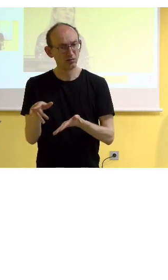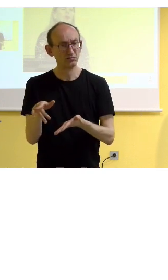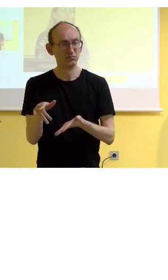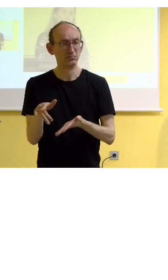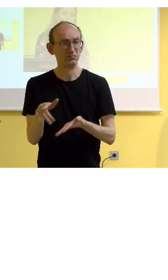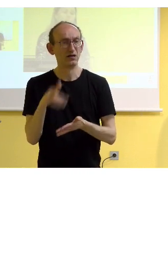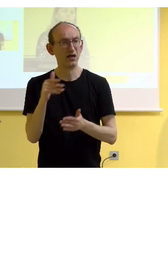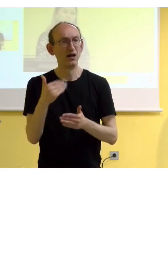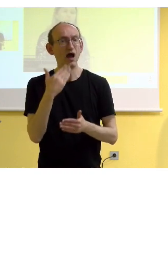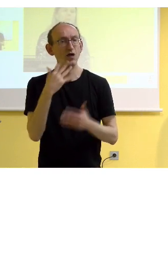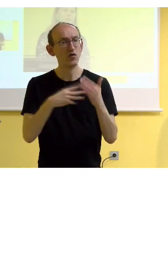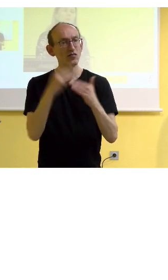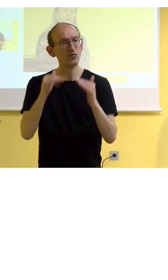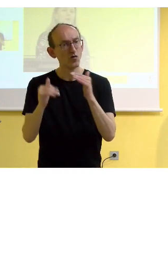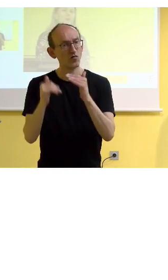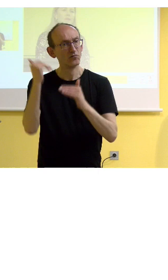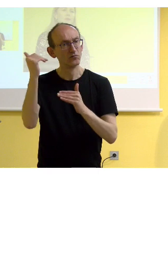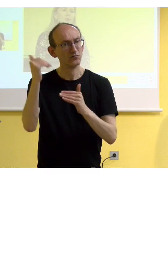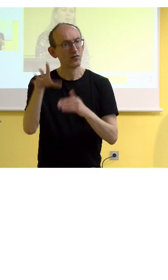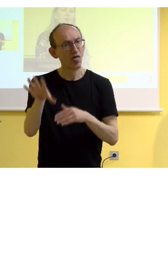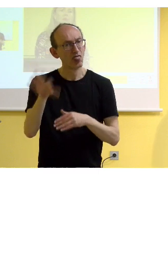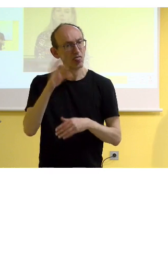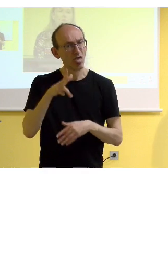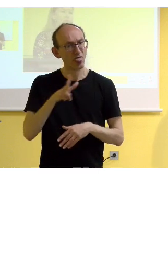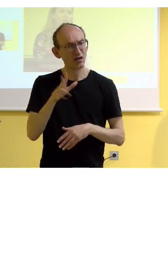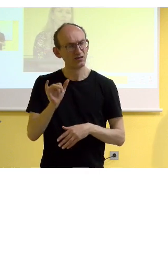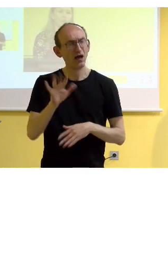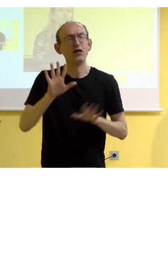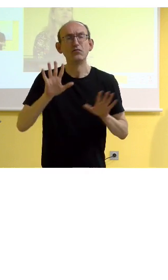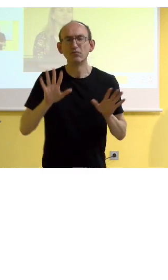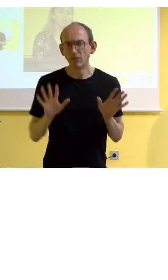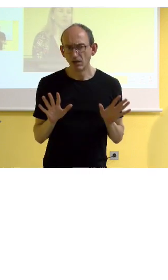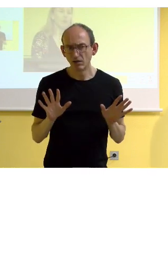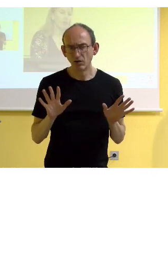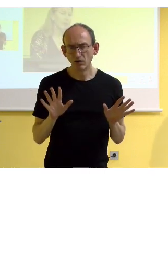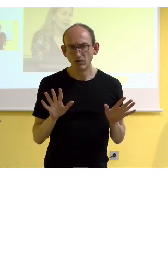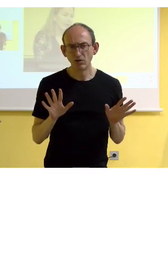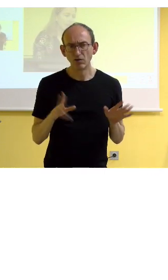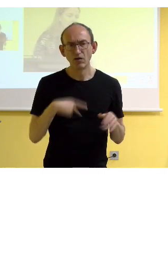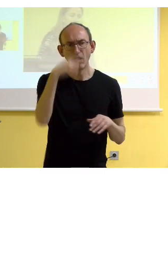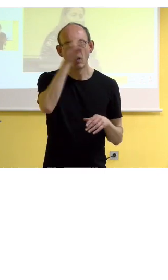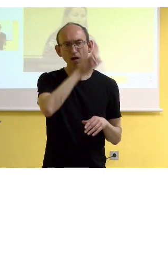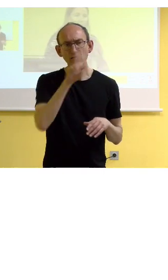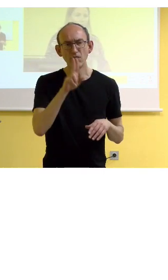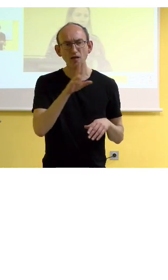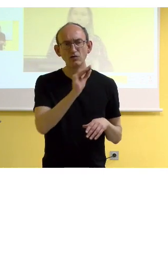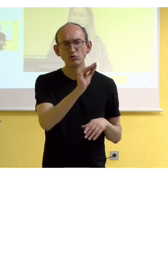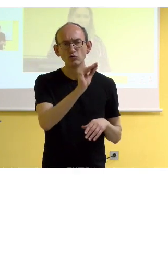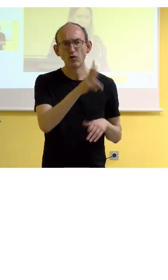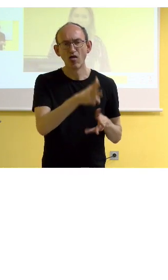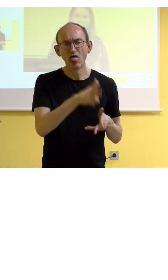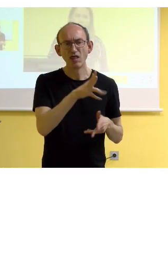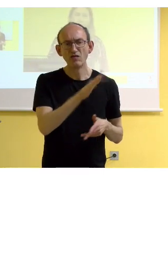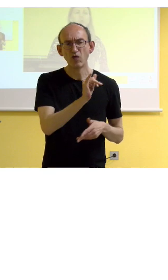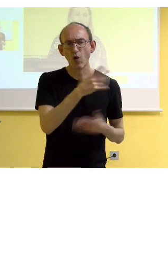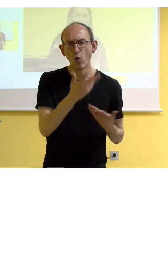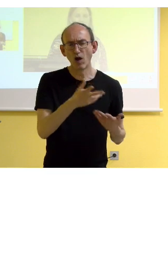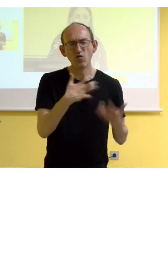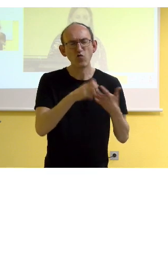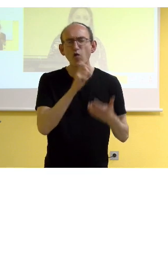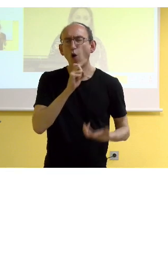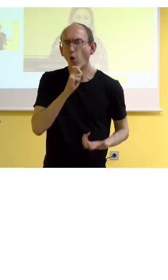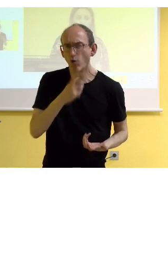cuando sea mayor de edad. Legalmente, ¿cómo funciona? ¿Esos padres qué derecho tienen o cómo está funcionando a día de hoy? Eso